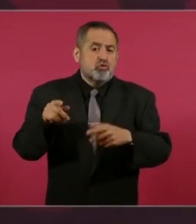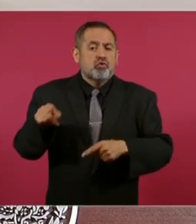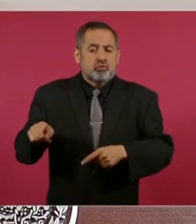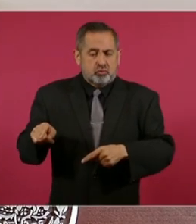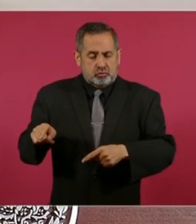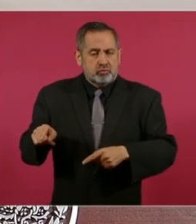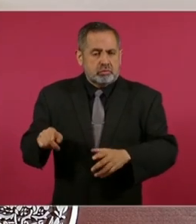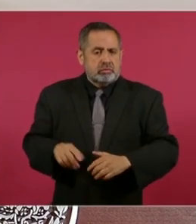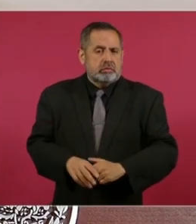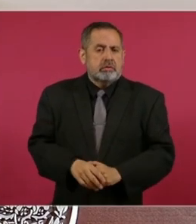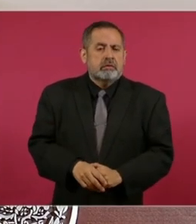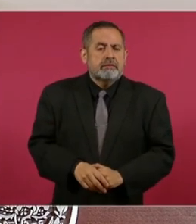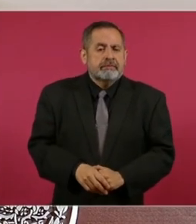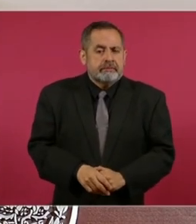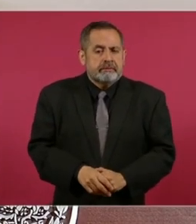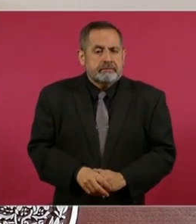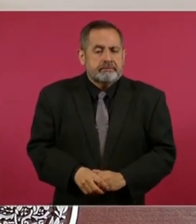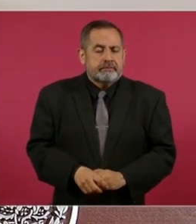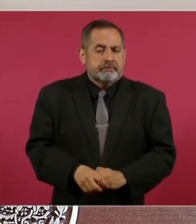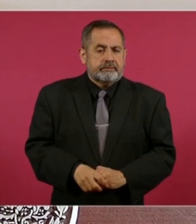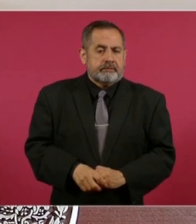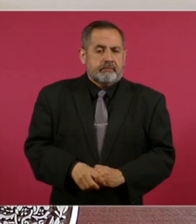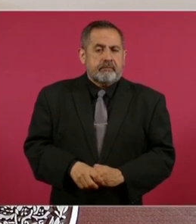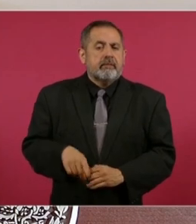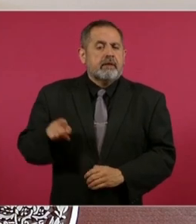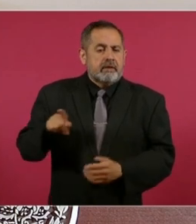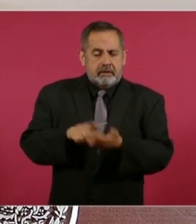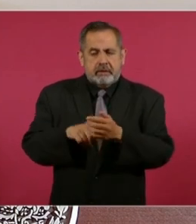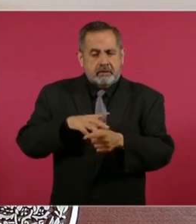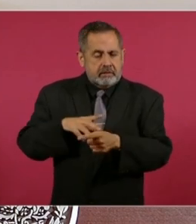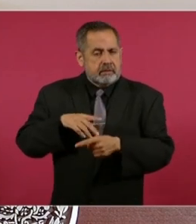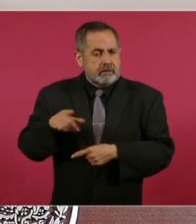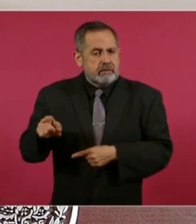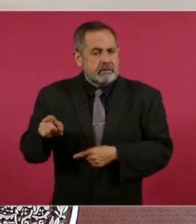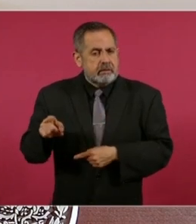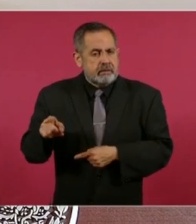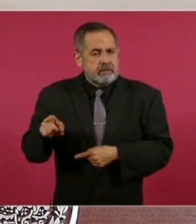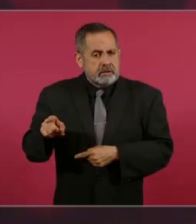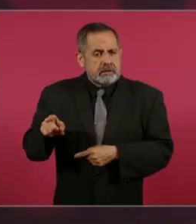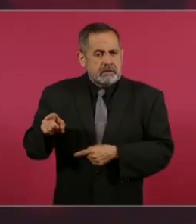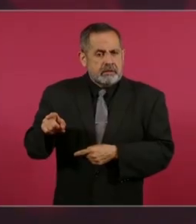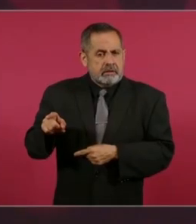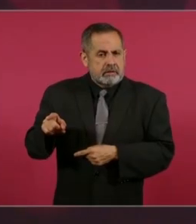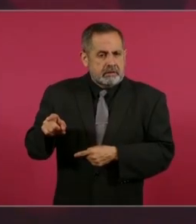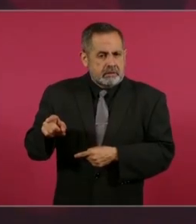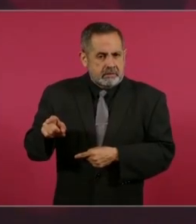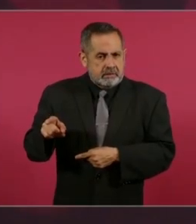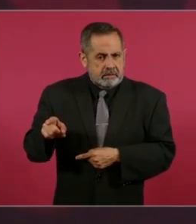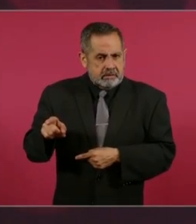muchísimos. Y hay algo